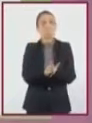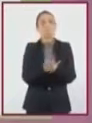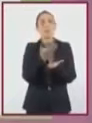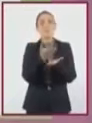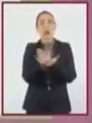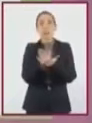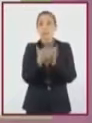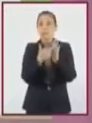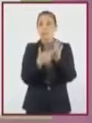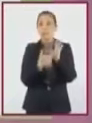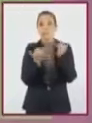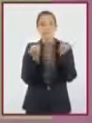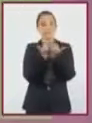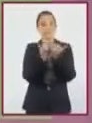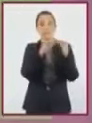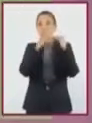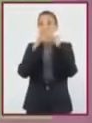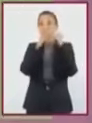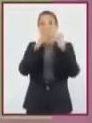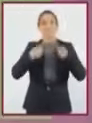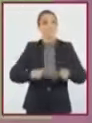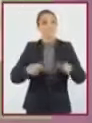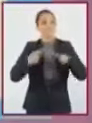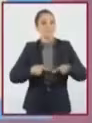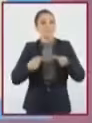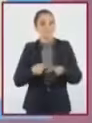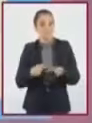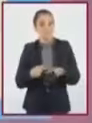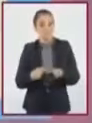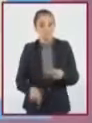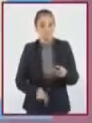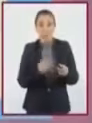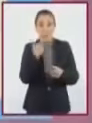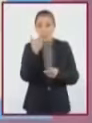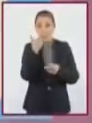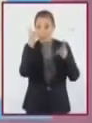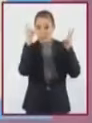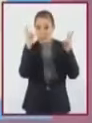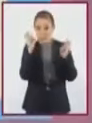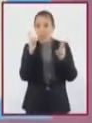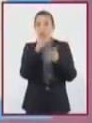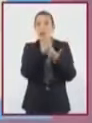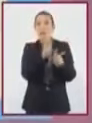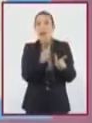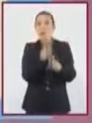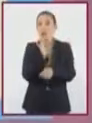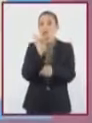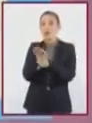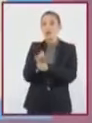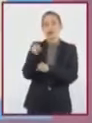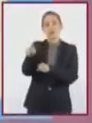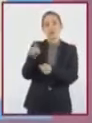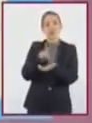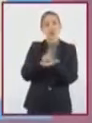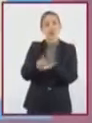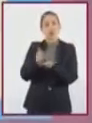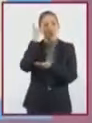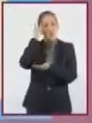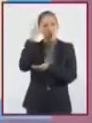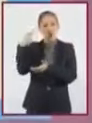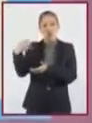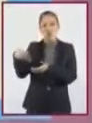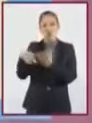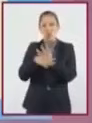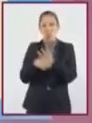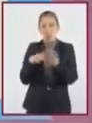además del principio de igualdad entre las personas. En lo económico, el liberalismo defendía el derecho a la propiedad